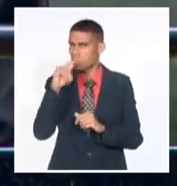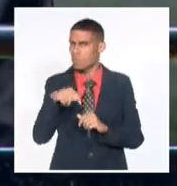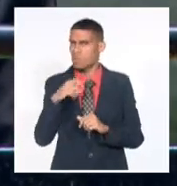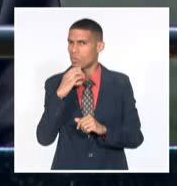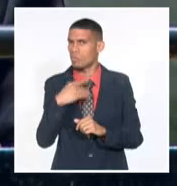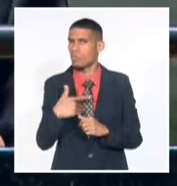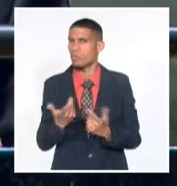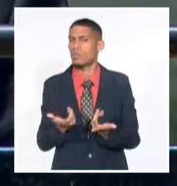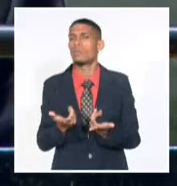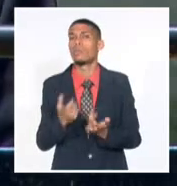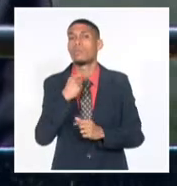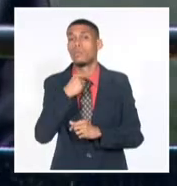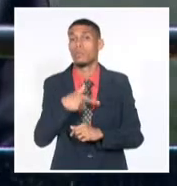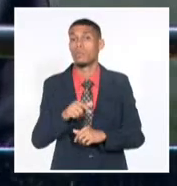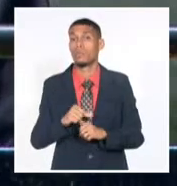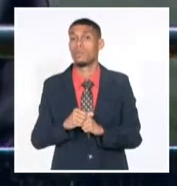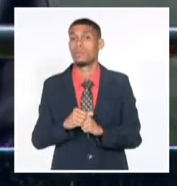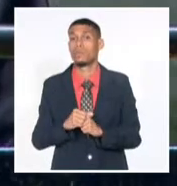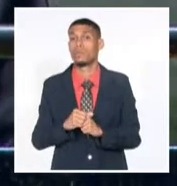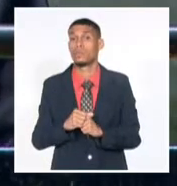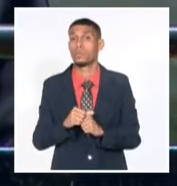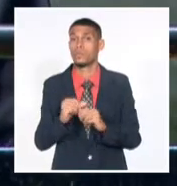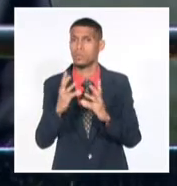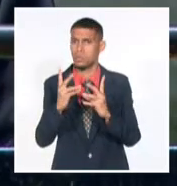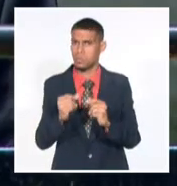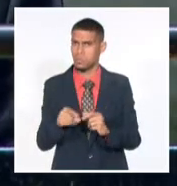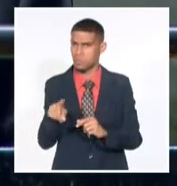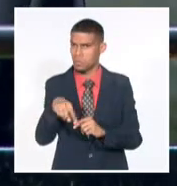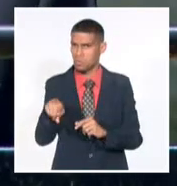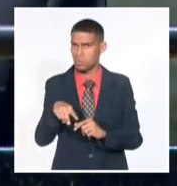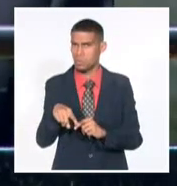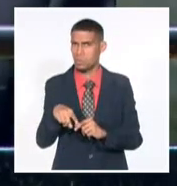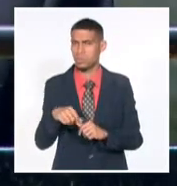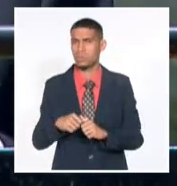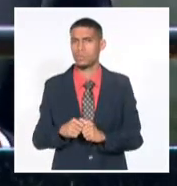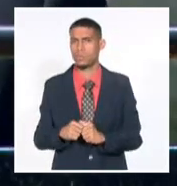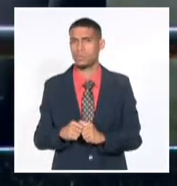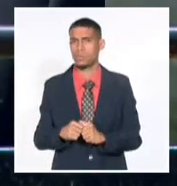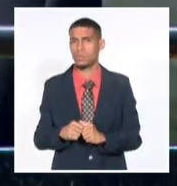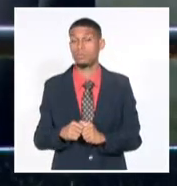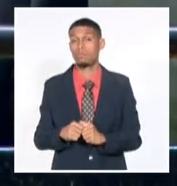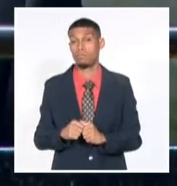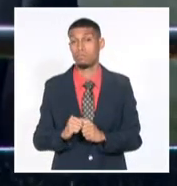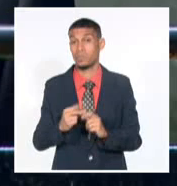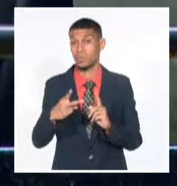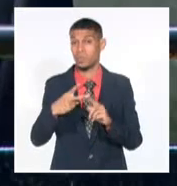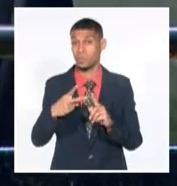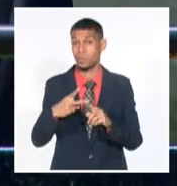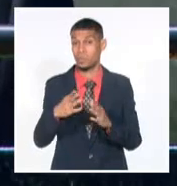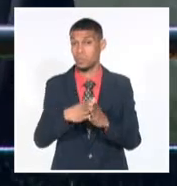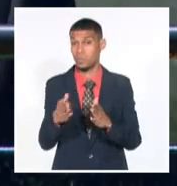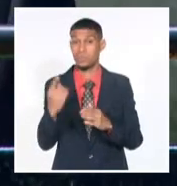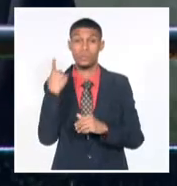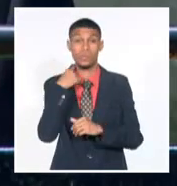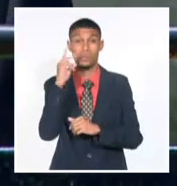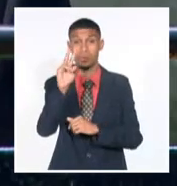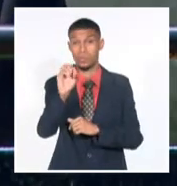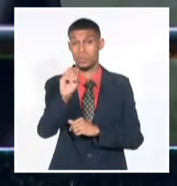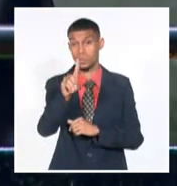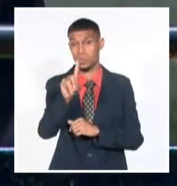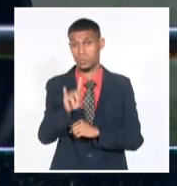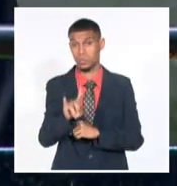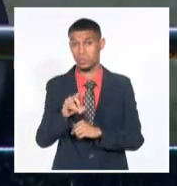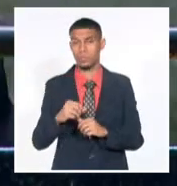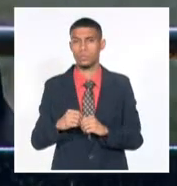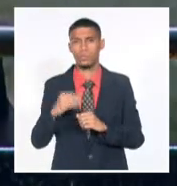de haber contado con esos recursos? Desde la segunda mitad de 2019,